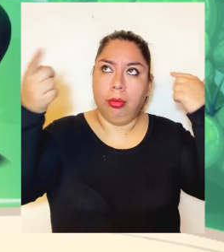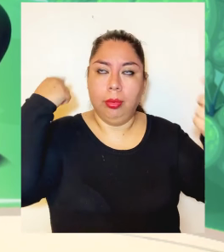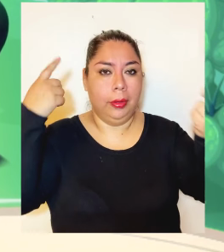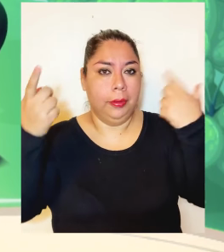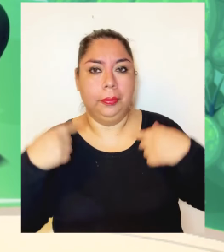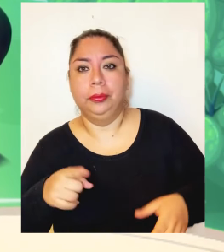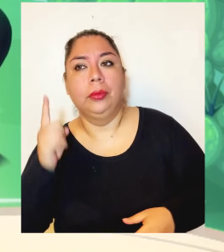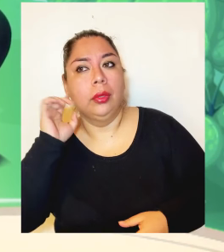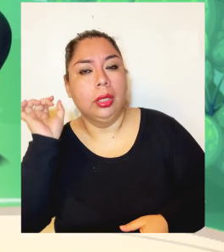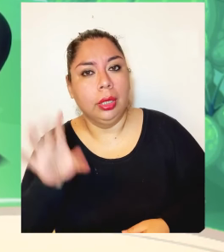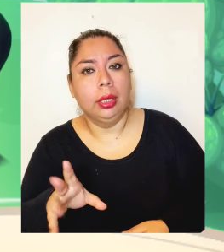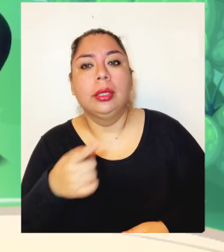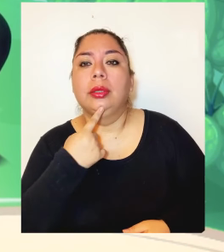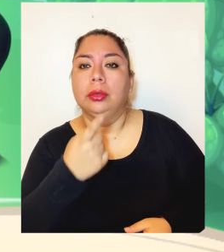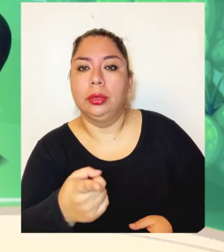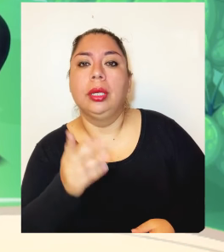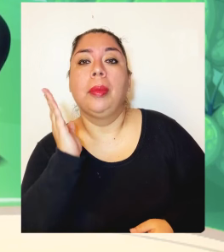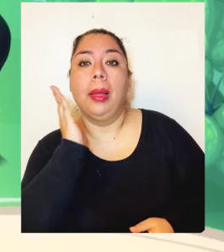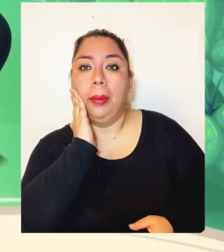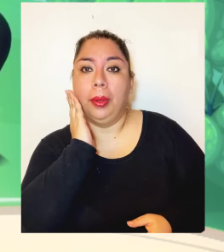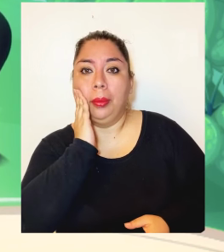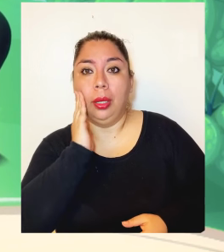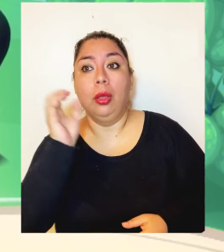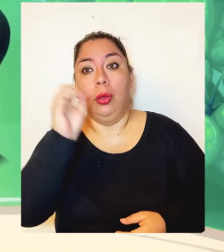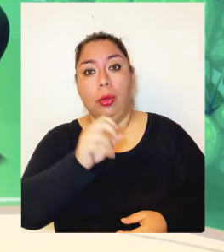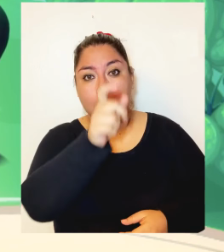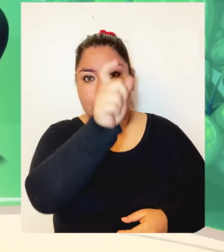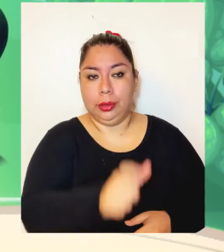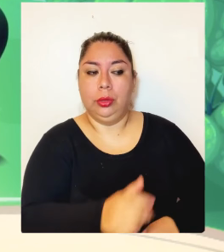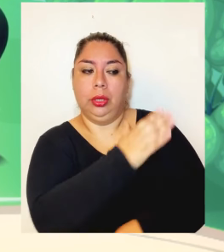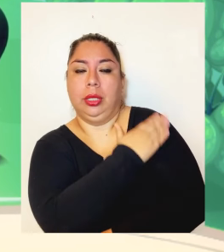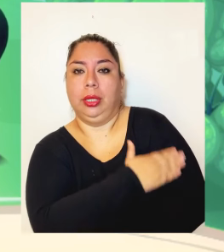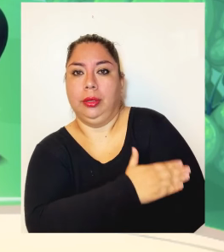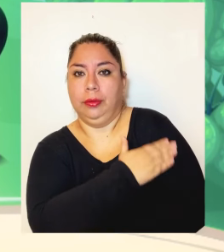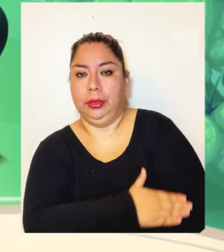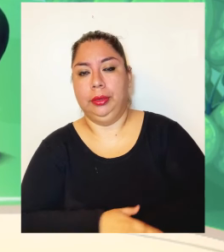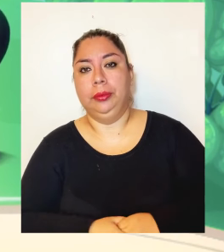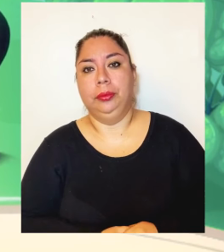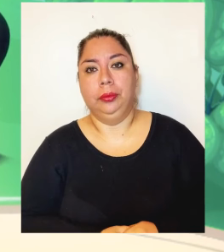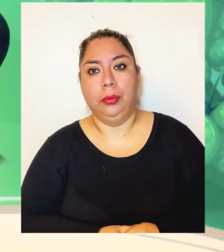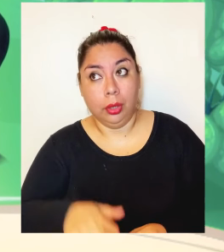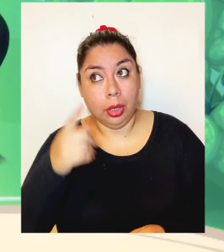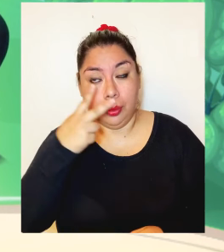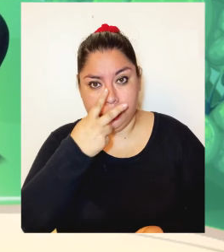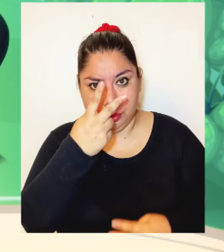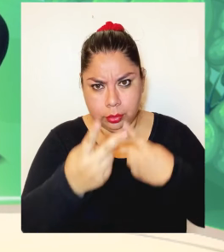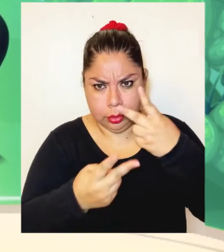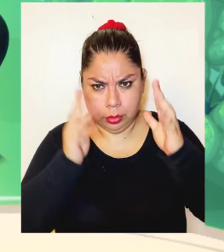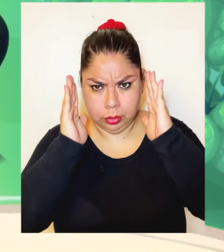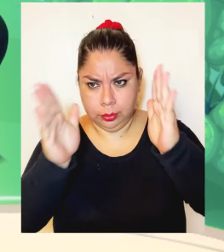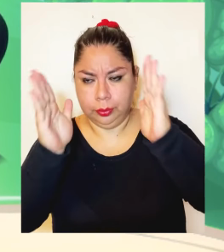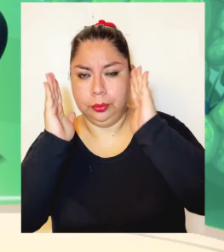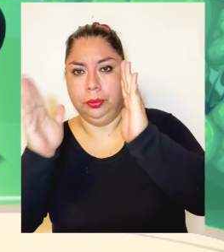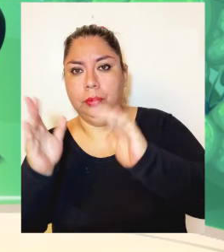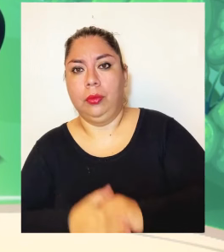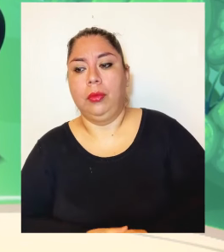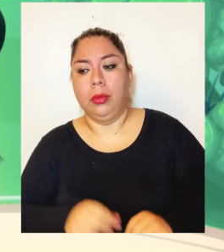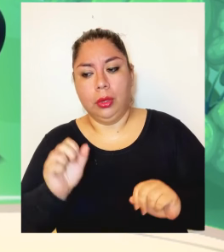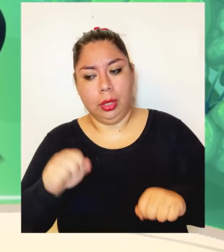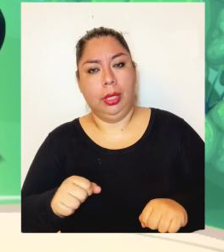lo que nos dice nuestra persona de confianza. Debemos de estar muy atentas y